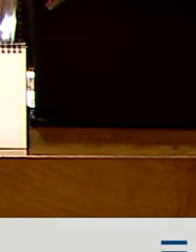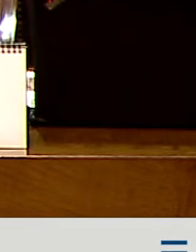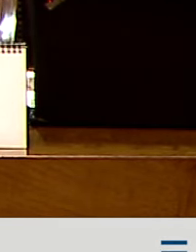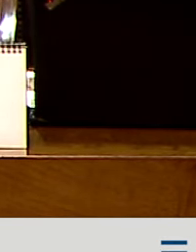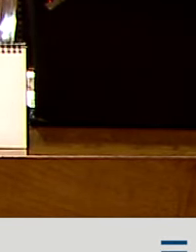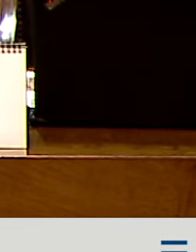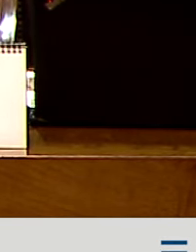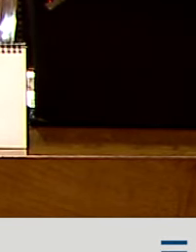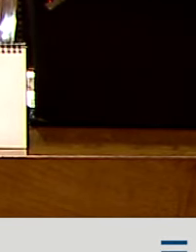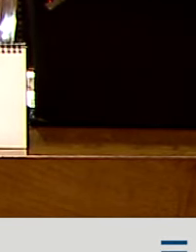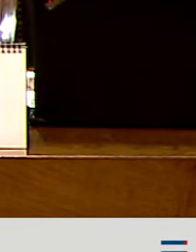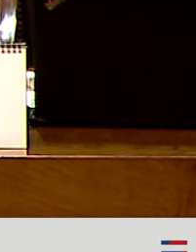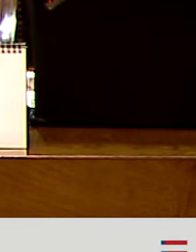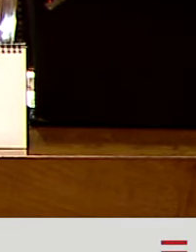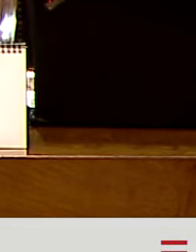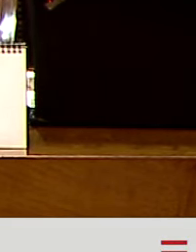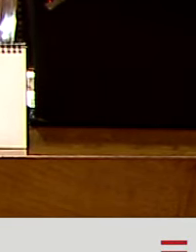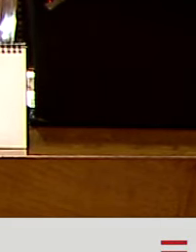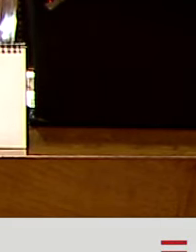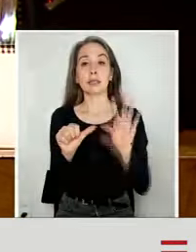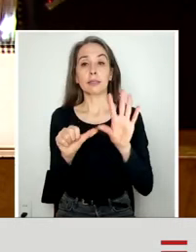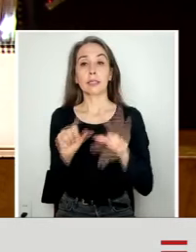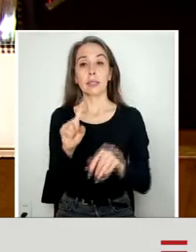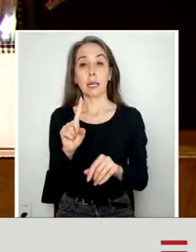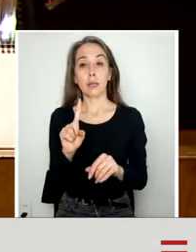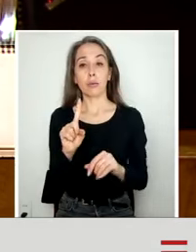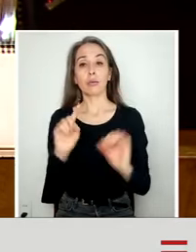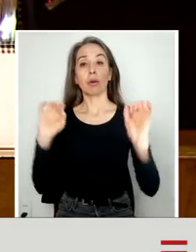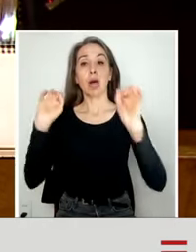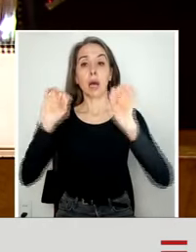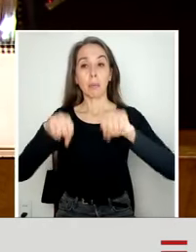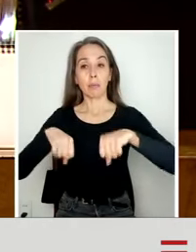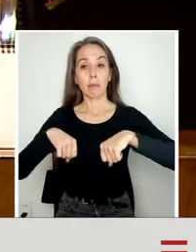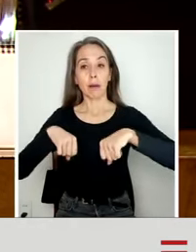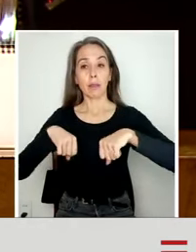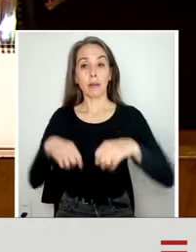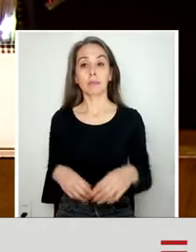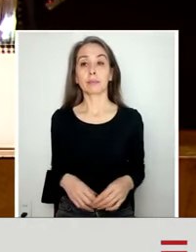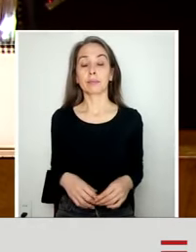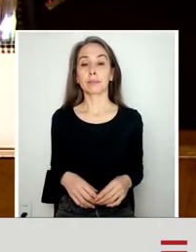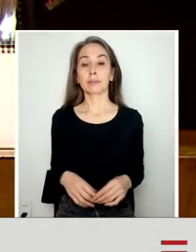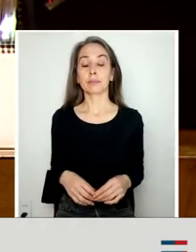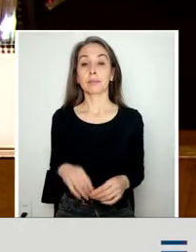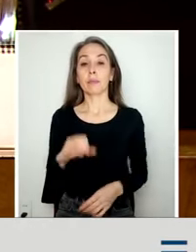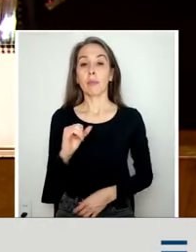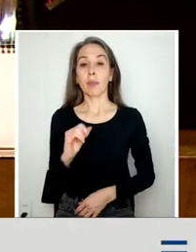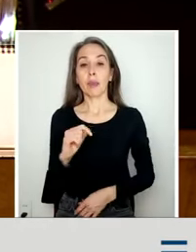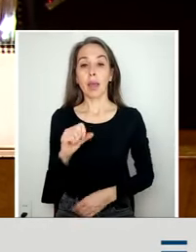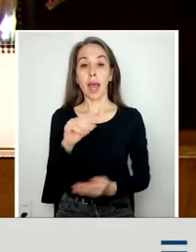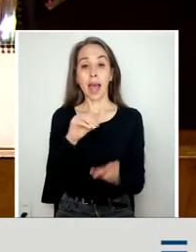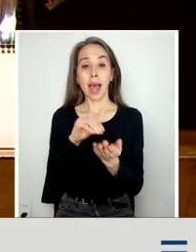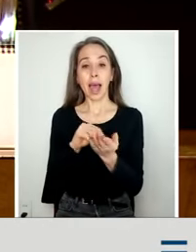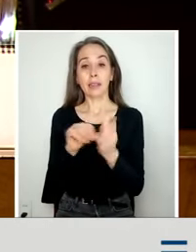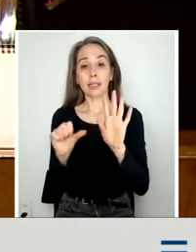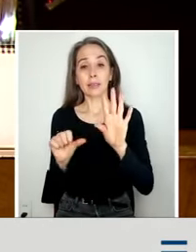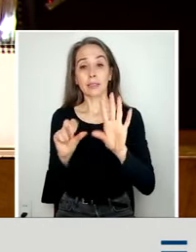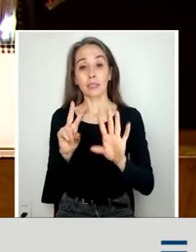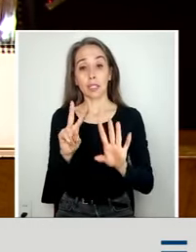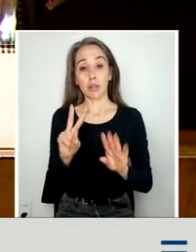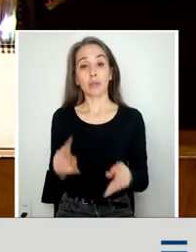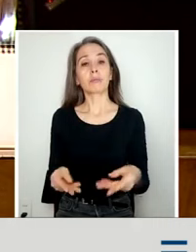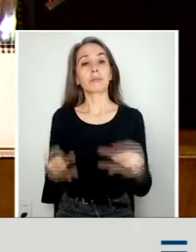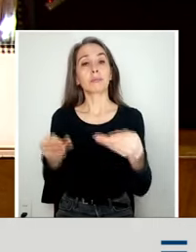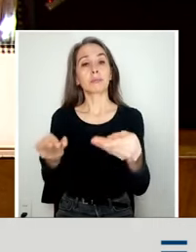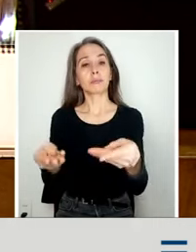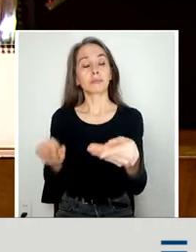el acta de la sesión número 61 se declara aprobada el acta de la sesión 62 queda a disposición de las señoras